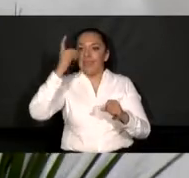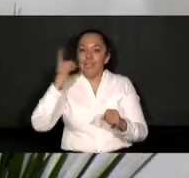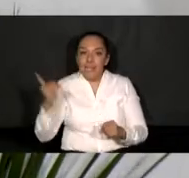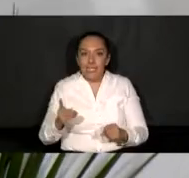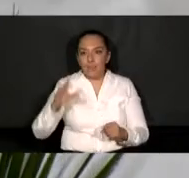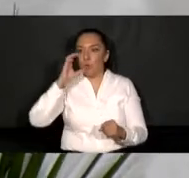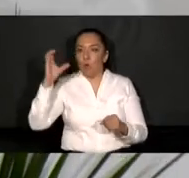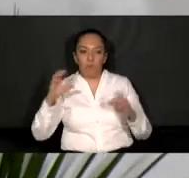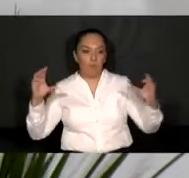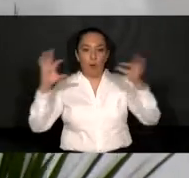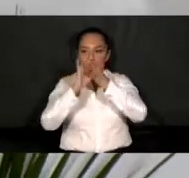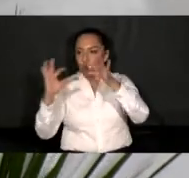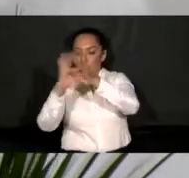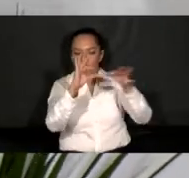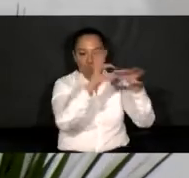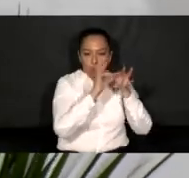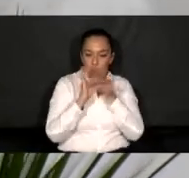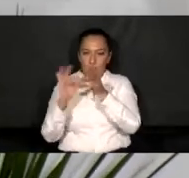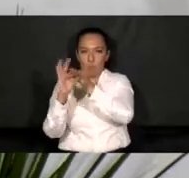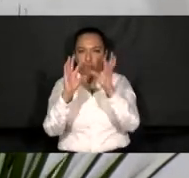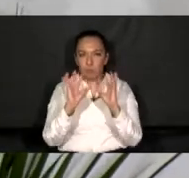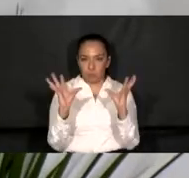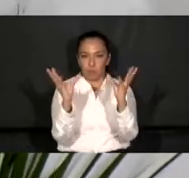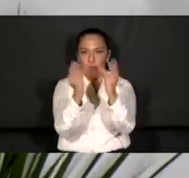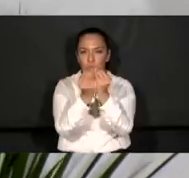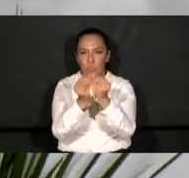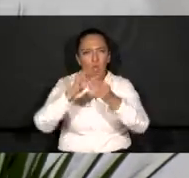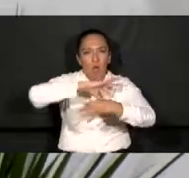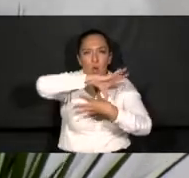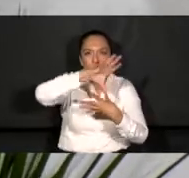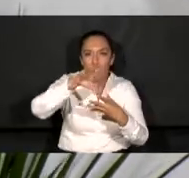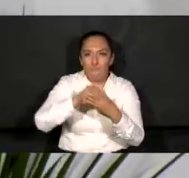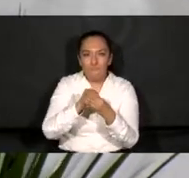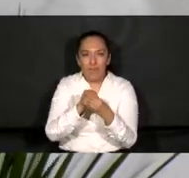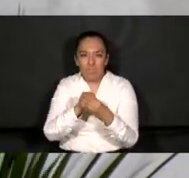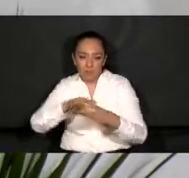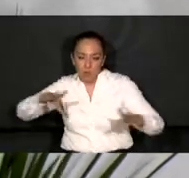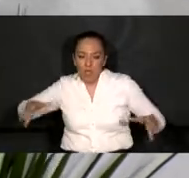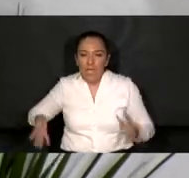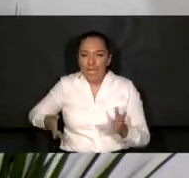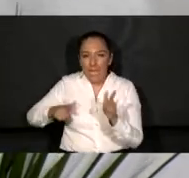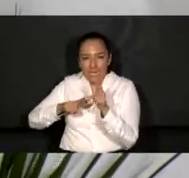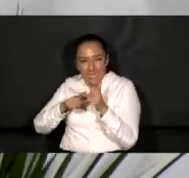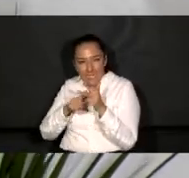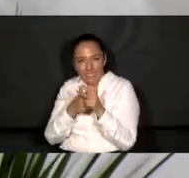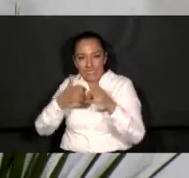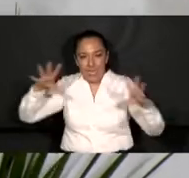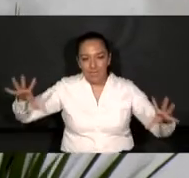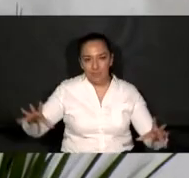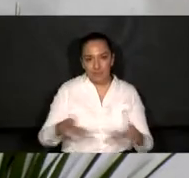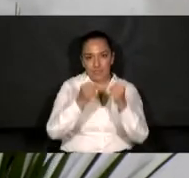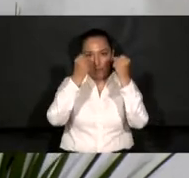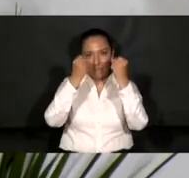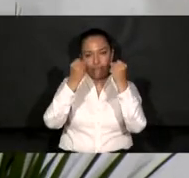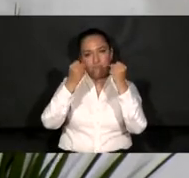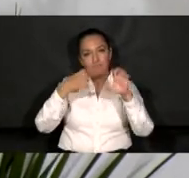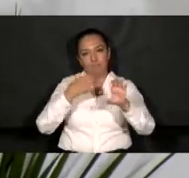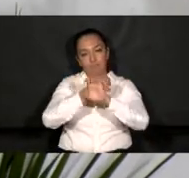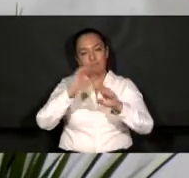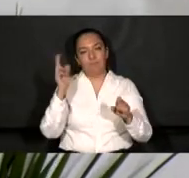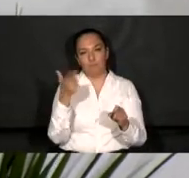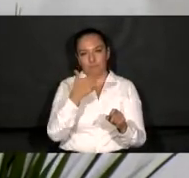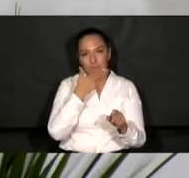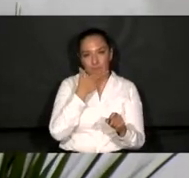a Guerrero y todos, absolutamente todos, emprender juntos el rescate de nuestra querida